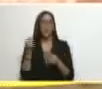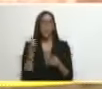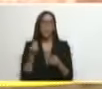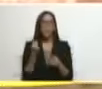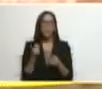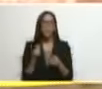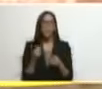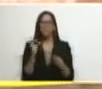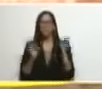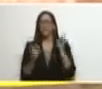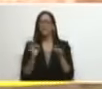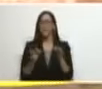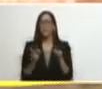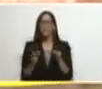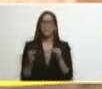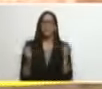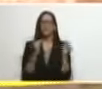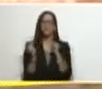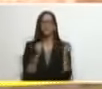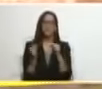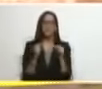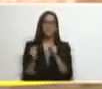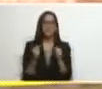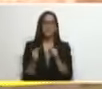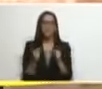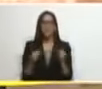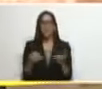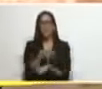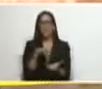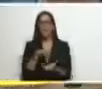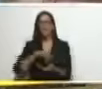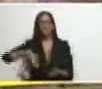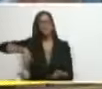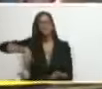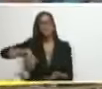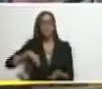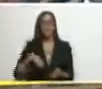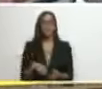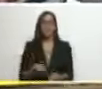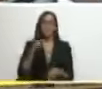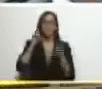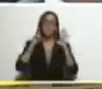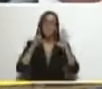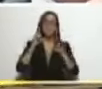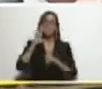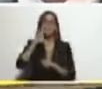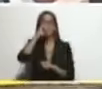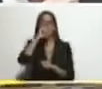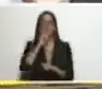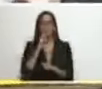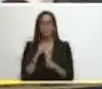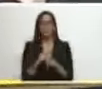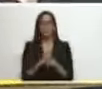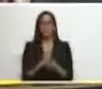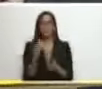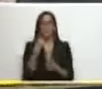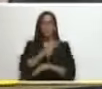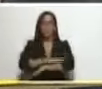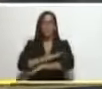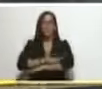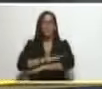dirimir la controversia sobre la Guayana Esequiba. 75 años de una